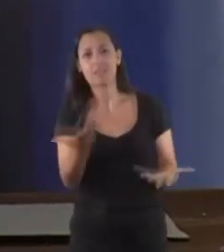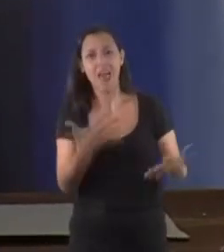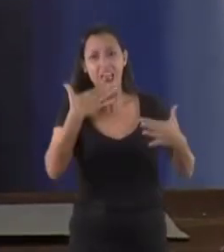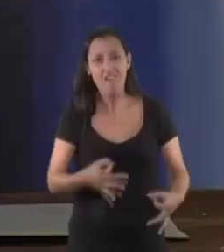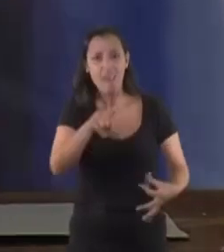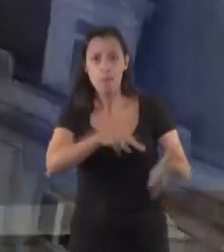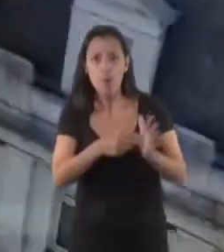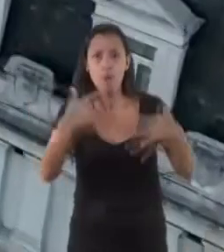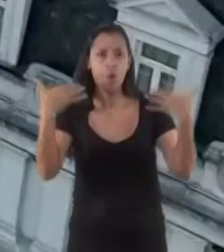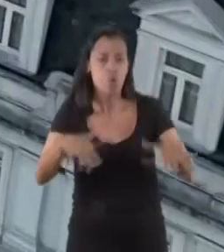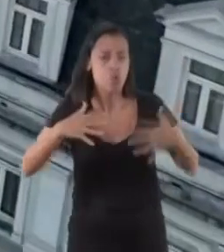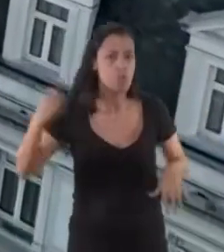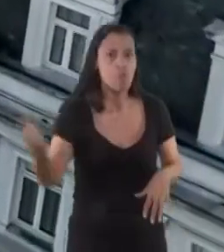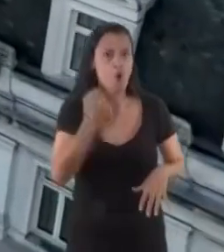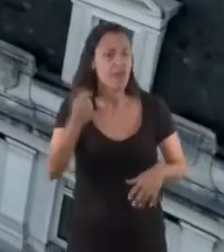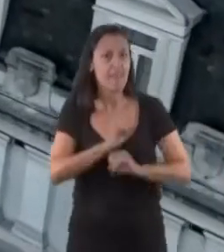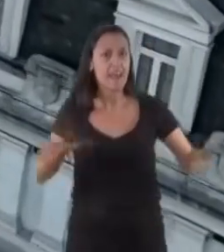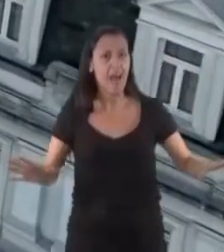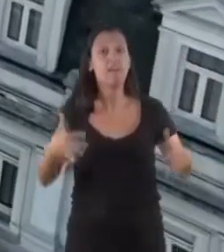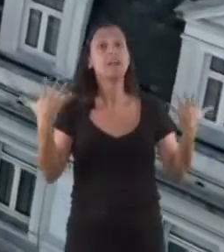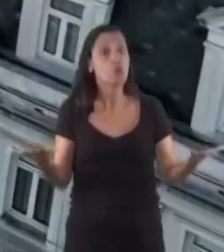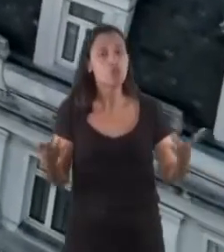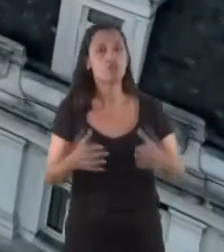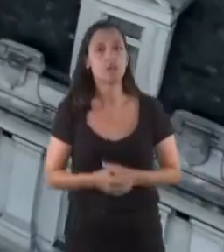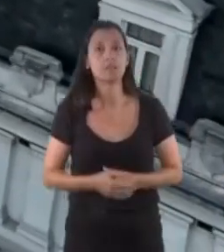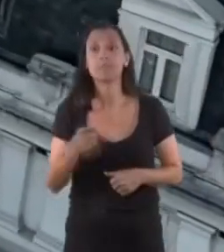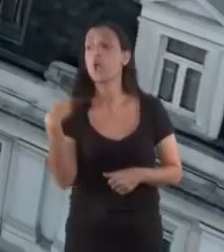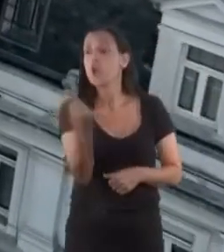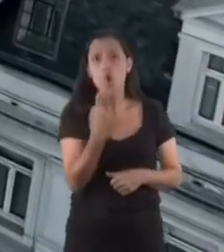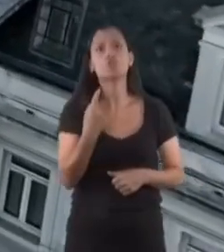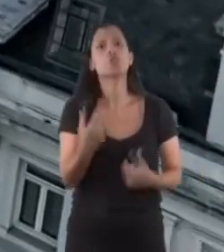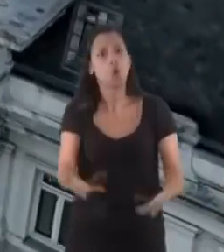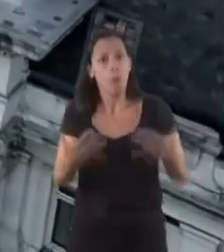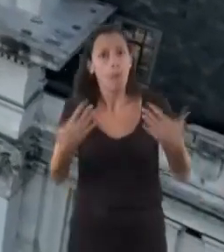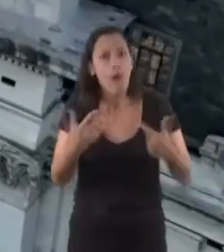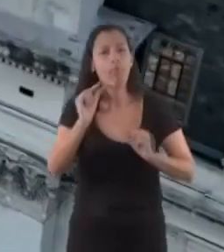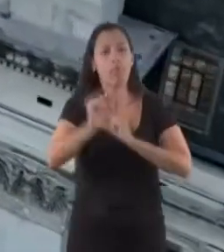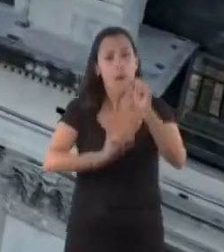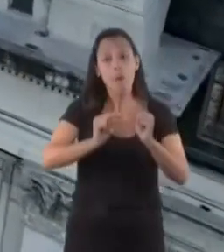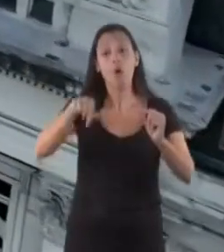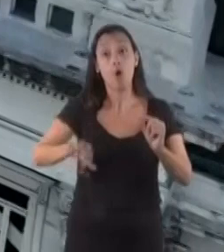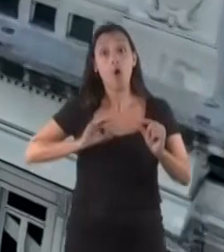muy serio. Y por lo tanto, que podamos nosotros empezar el año